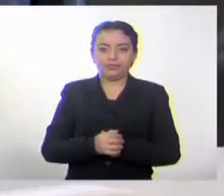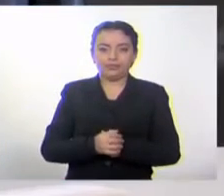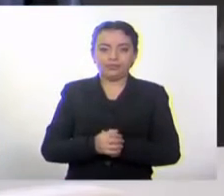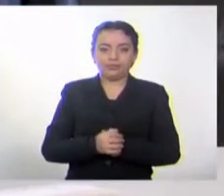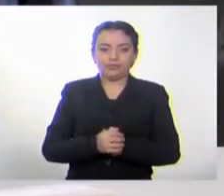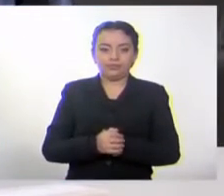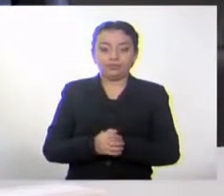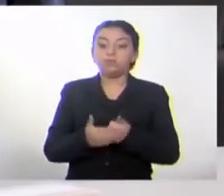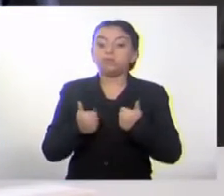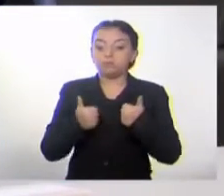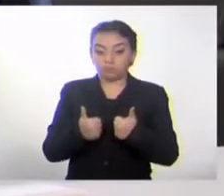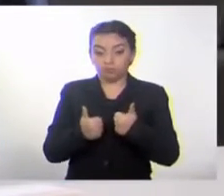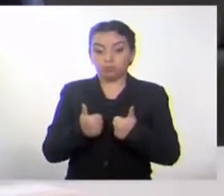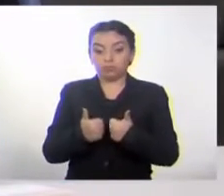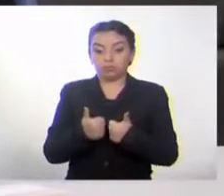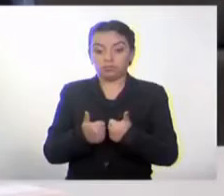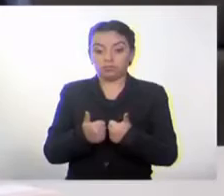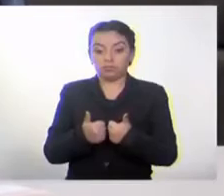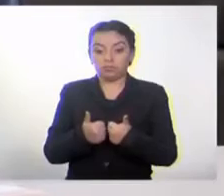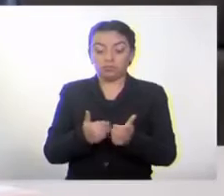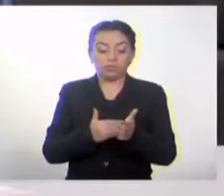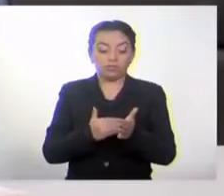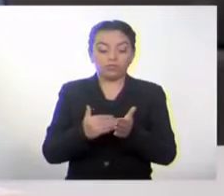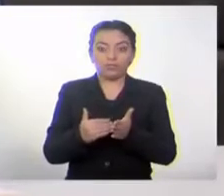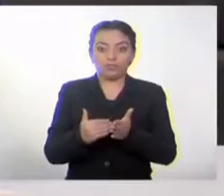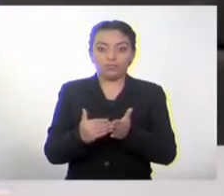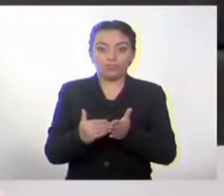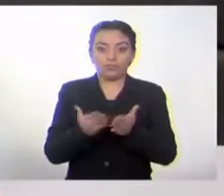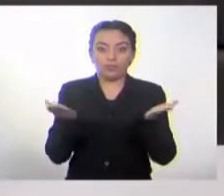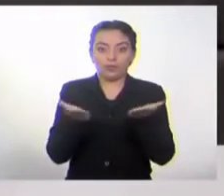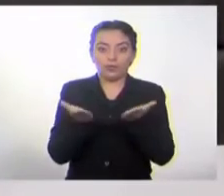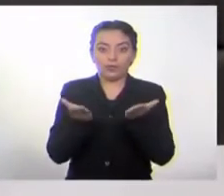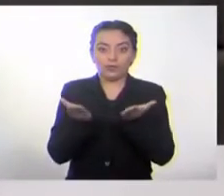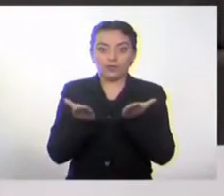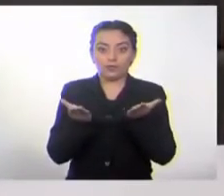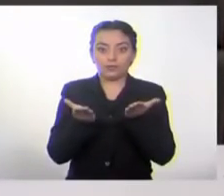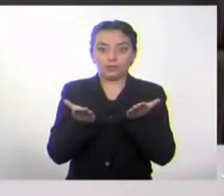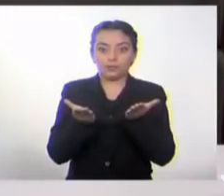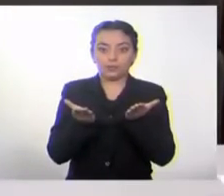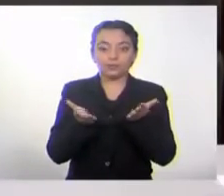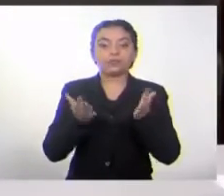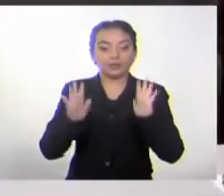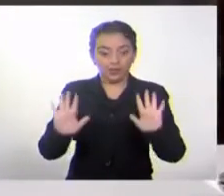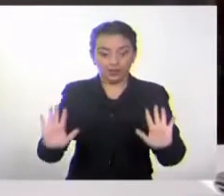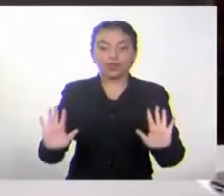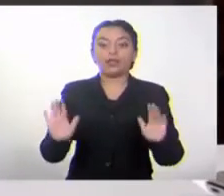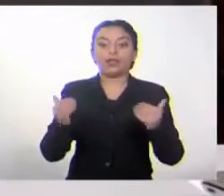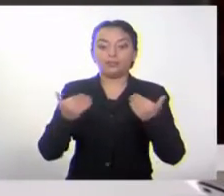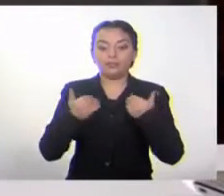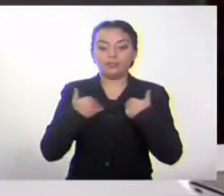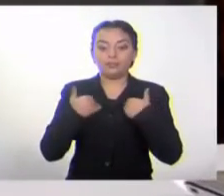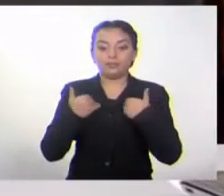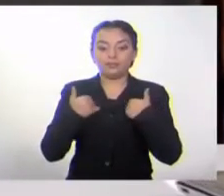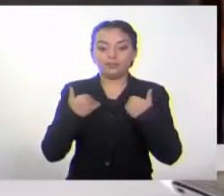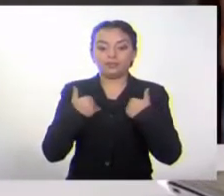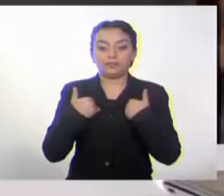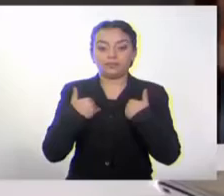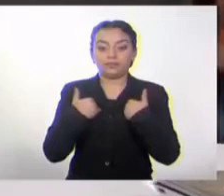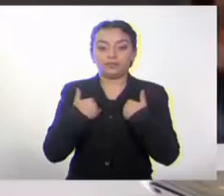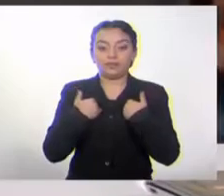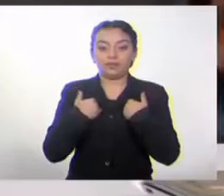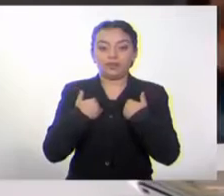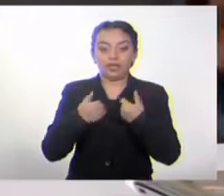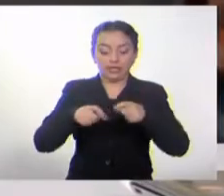Muy bien, comencemos a armar nuestro circuito en serie. Ya tenemos montada nuestra tableta de pruebas,